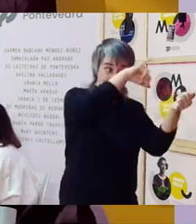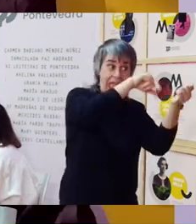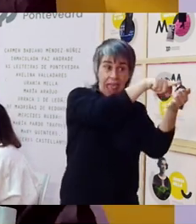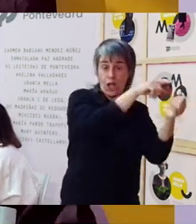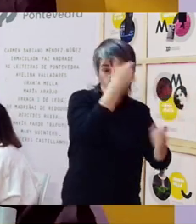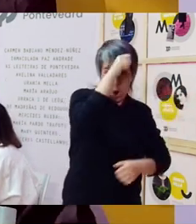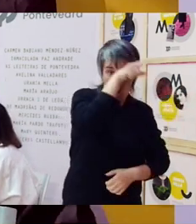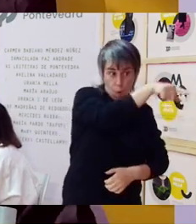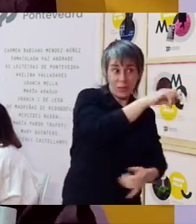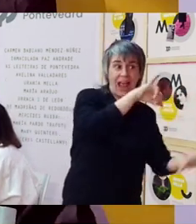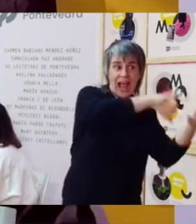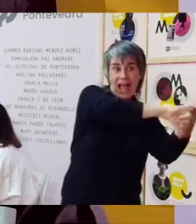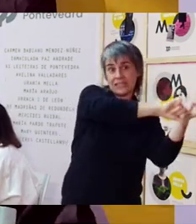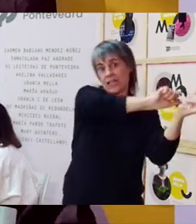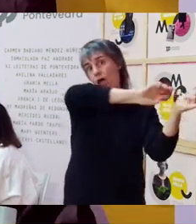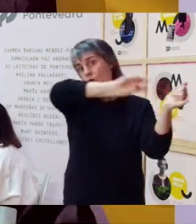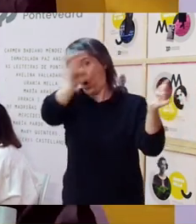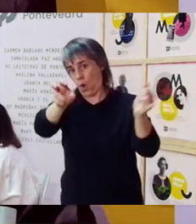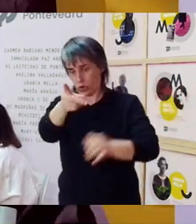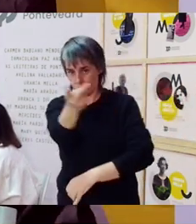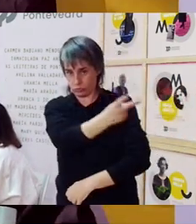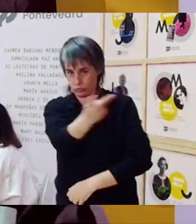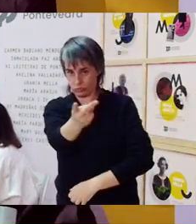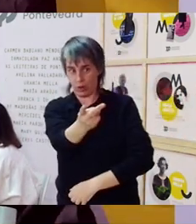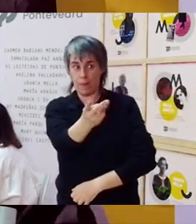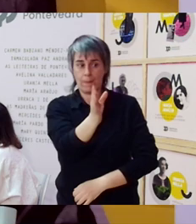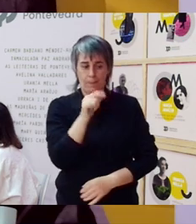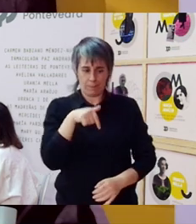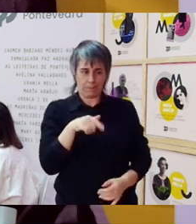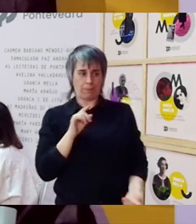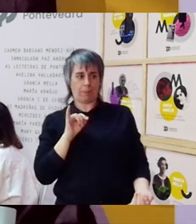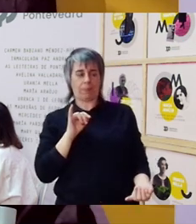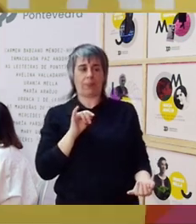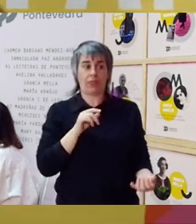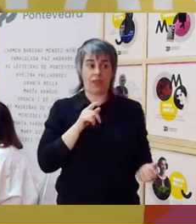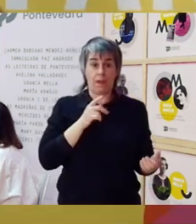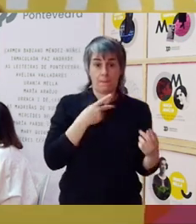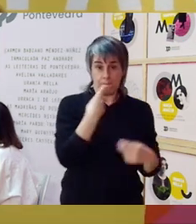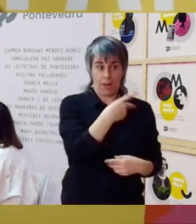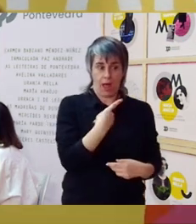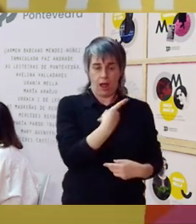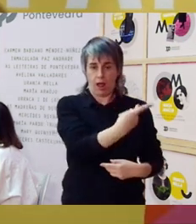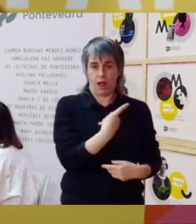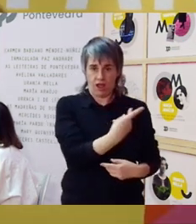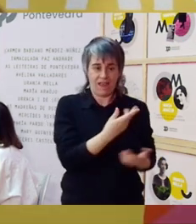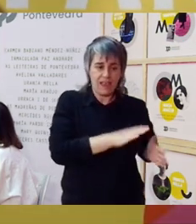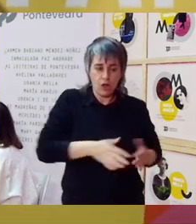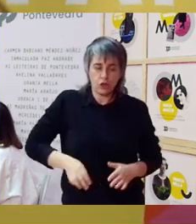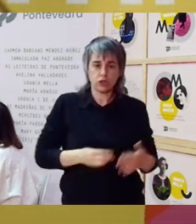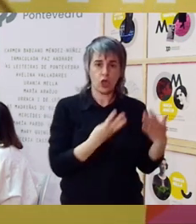Non, era un home casado. Manuel Vidal. Entonces,